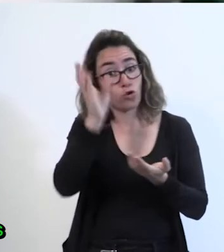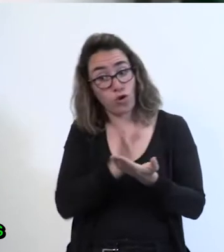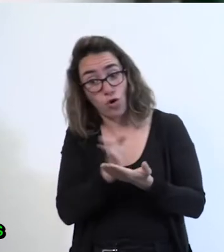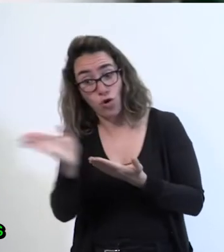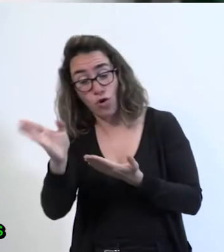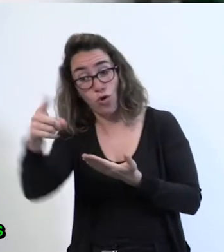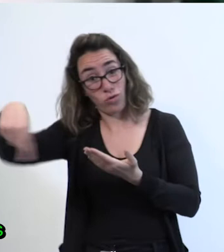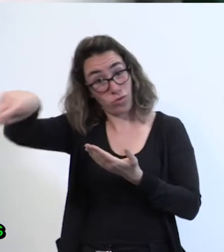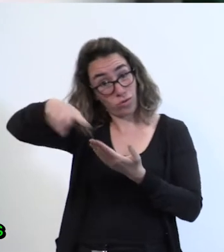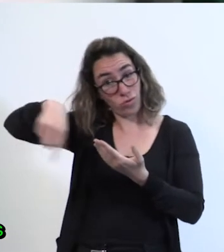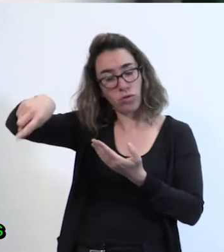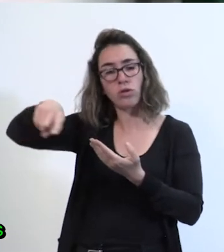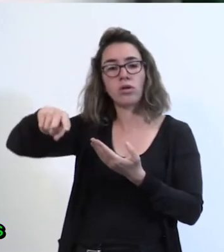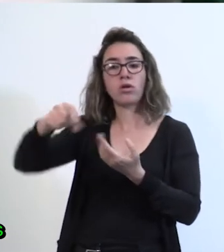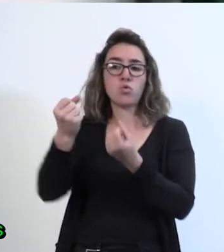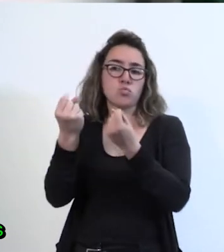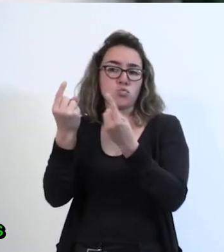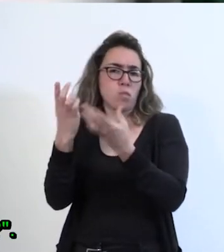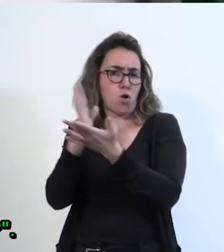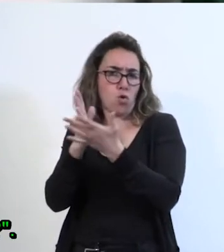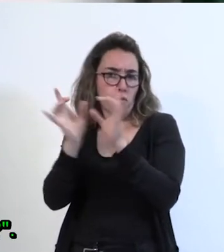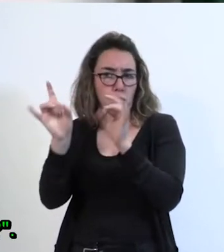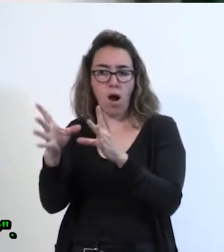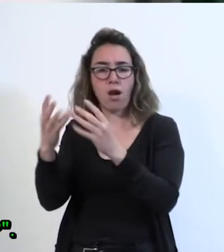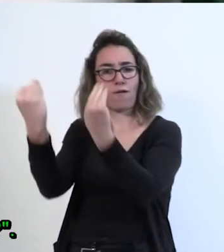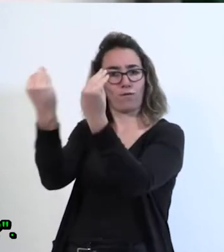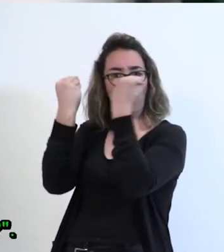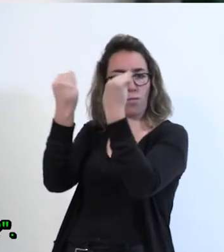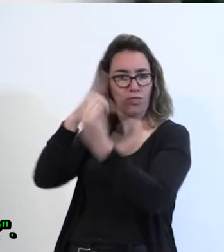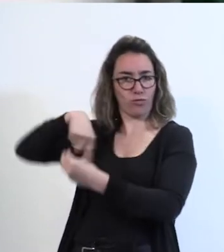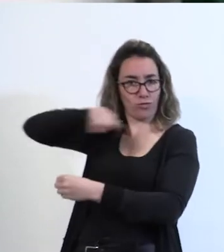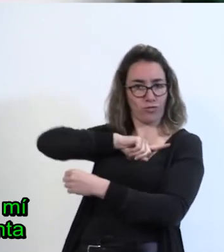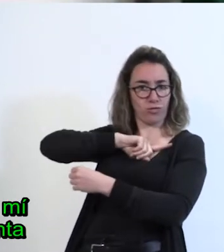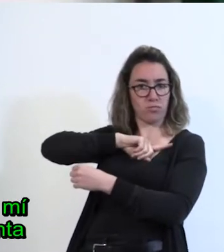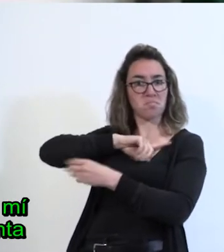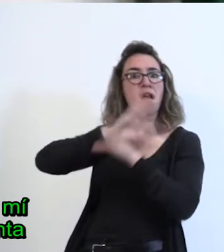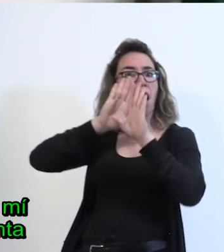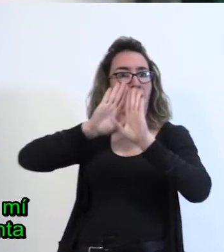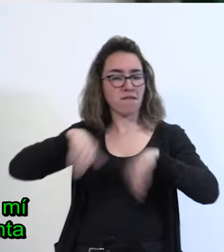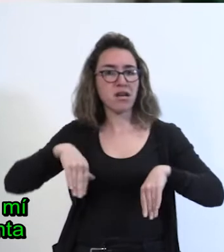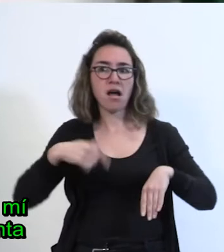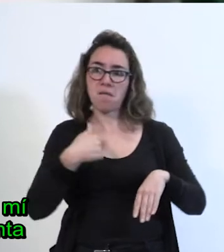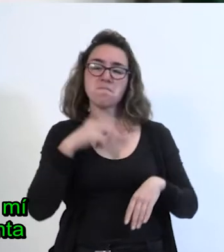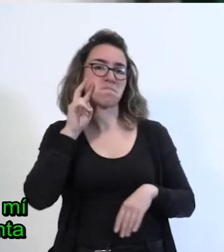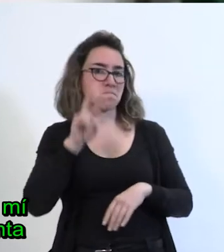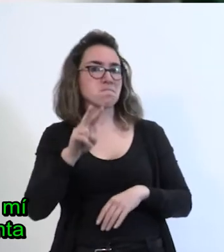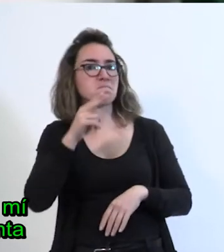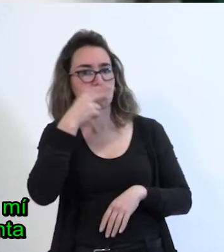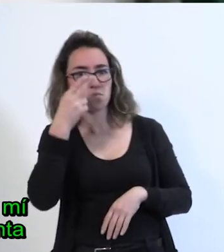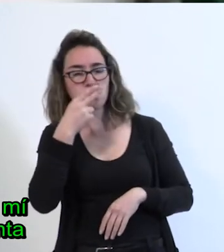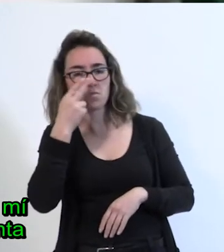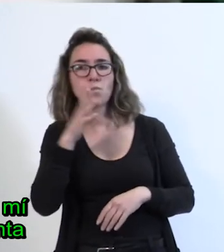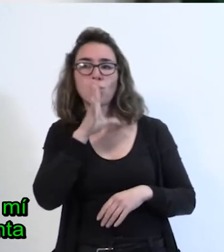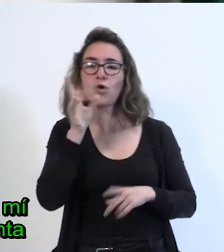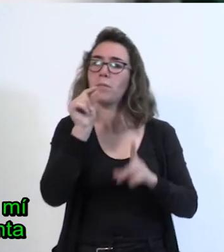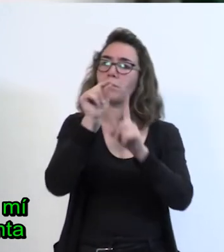ustedes hacemos un número de sesiones similares y nos forman a nosotras? Y bueno, fue muy interesante para mí, pues, porque